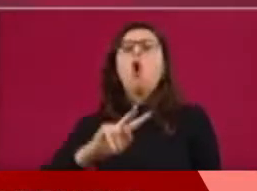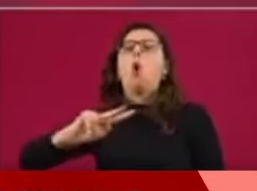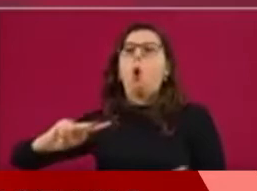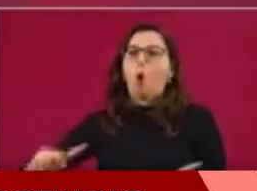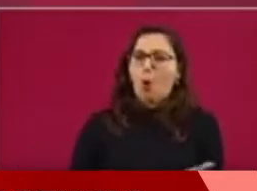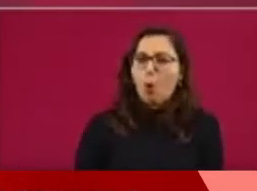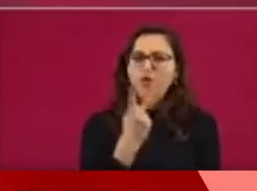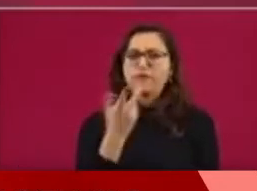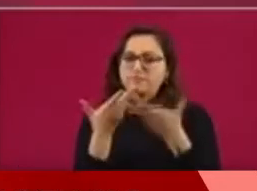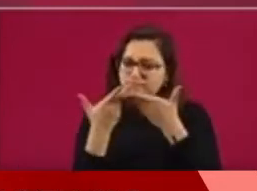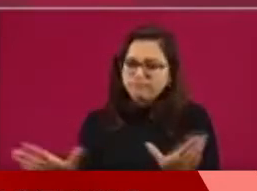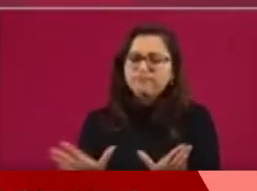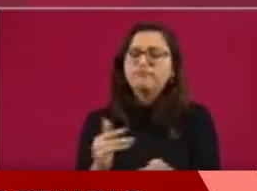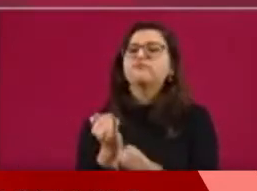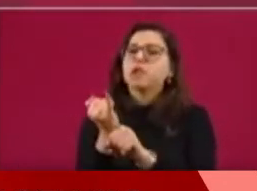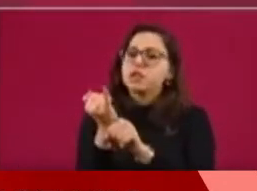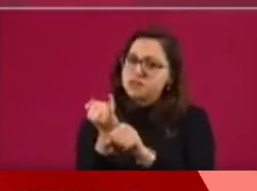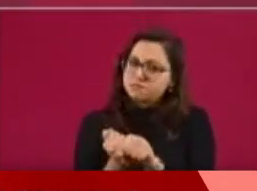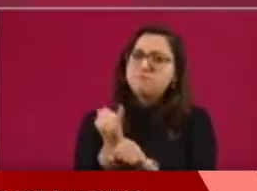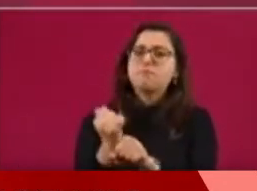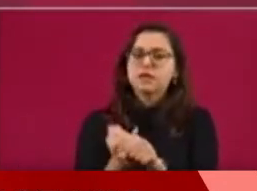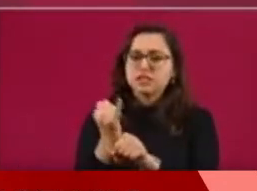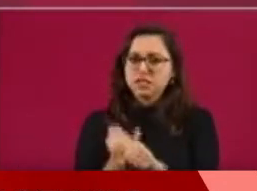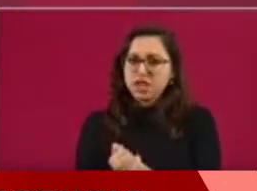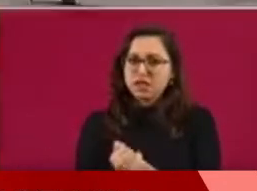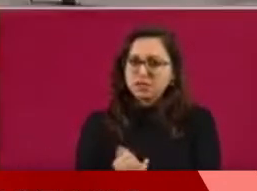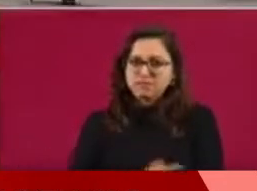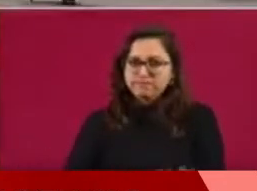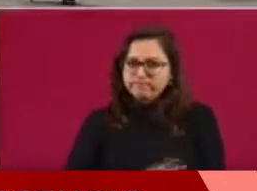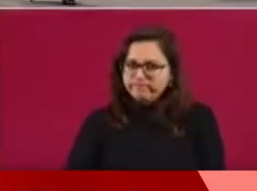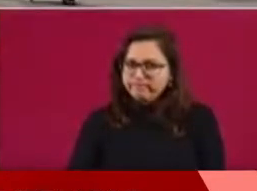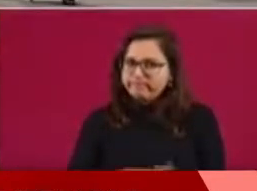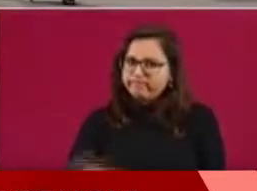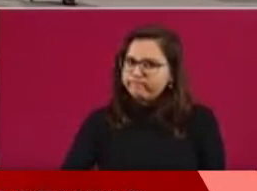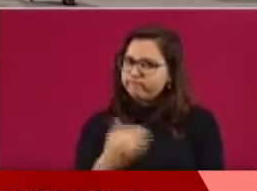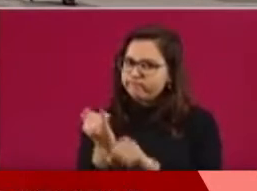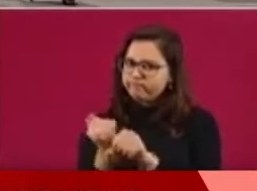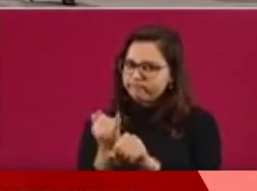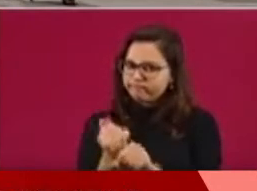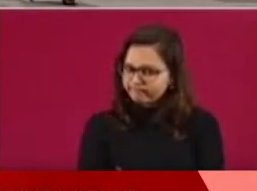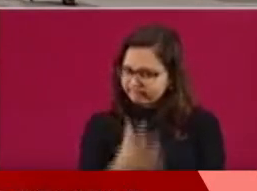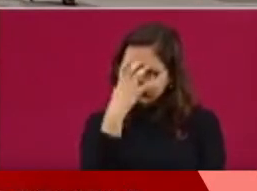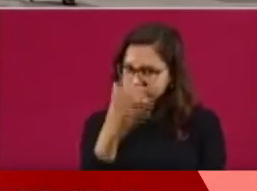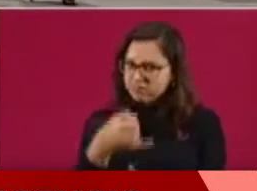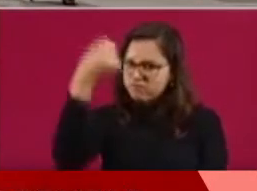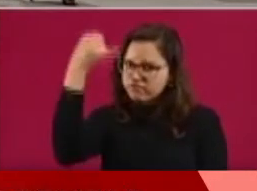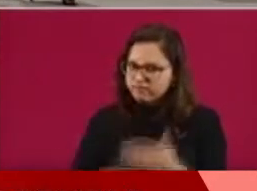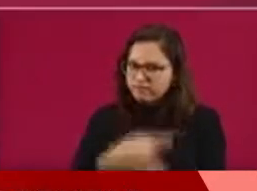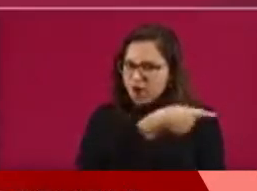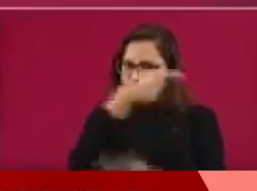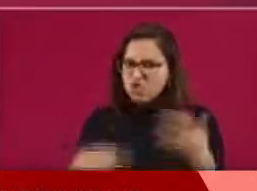nueva cuenta las indagatorias hasta agotar todas las líneas de investigación a fin de garantizar